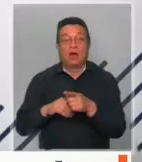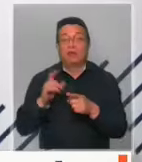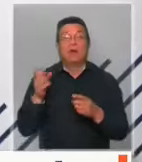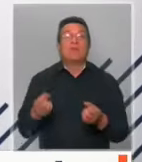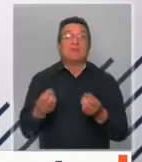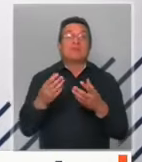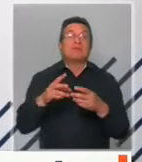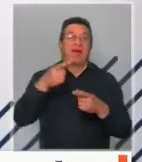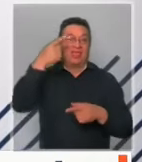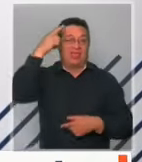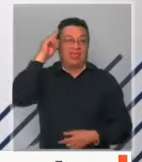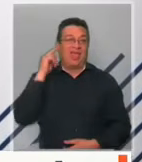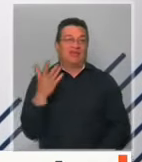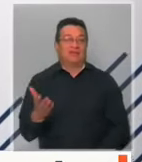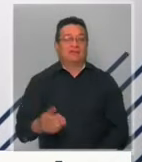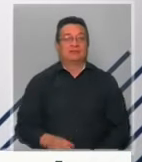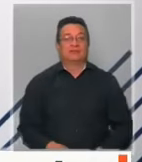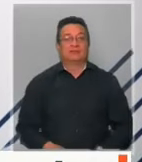daño.